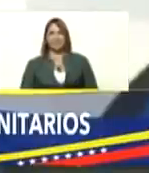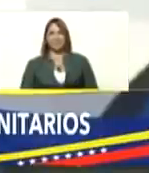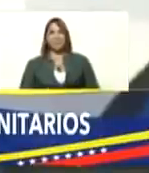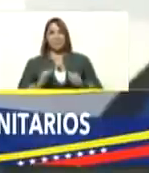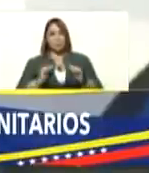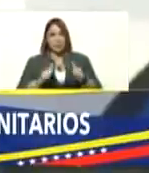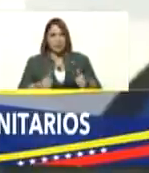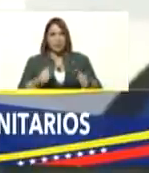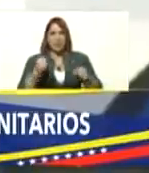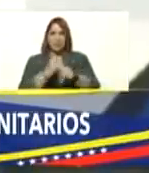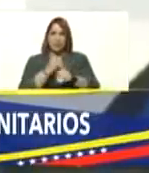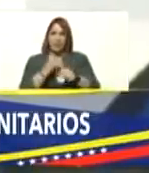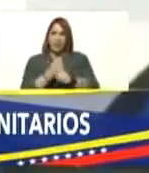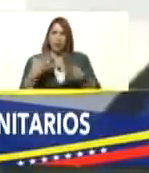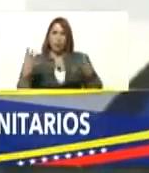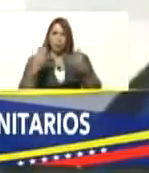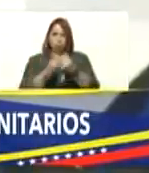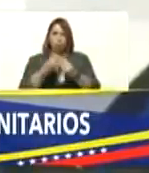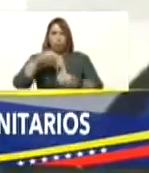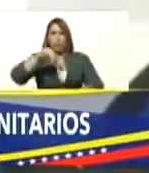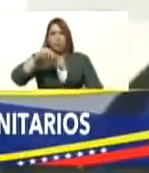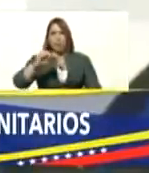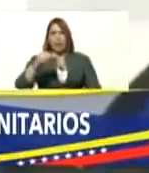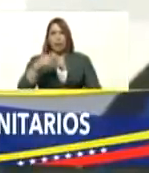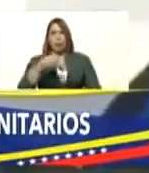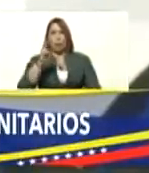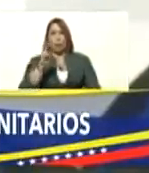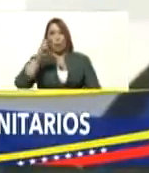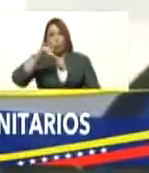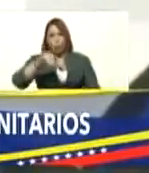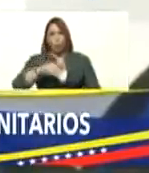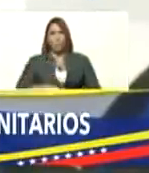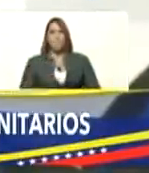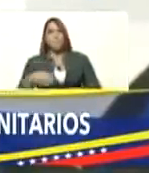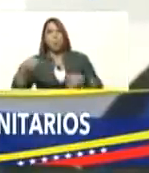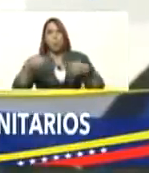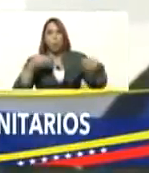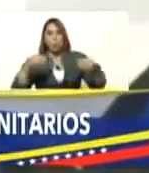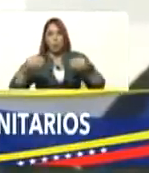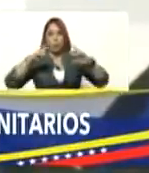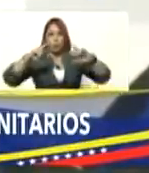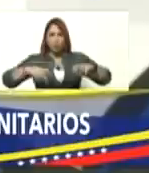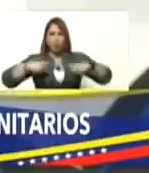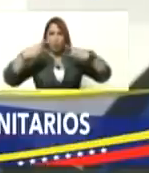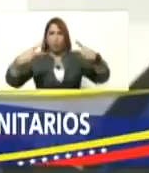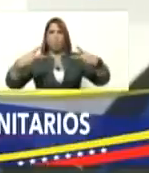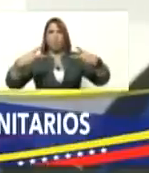comiencen a trabajar junto a Nahum en un modelo nuevo